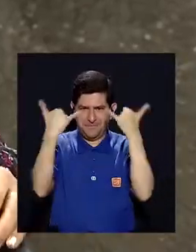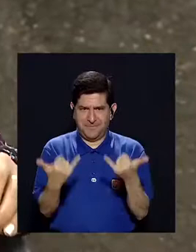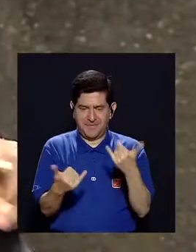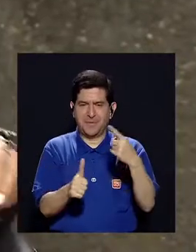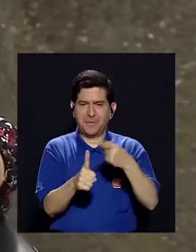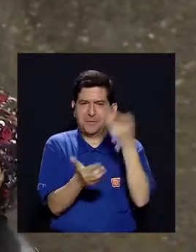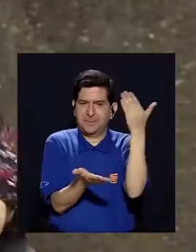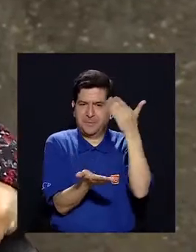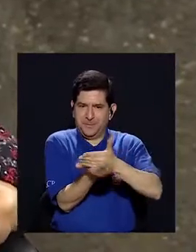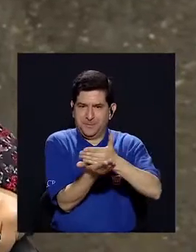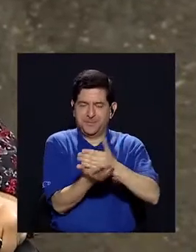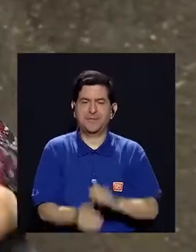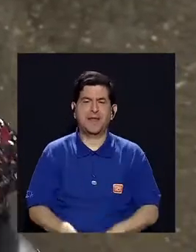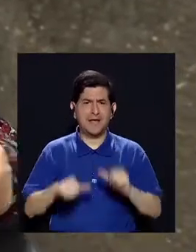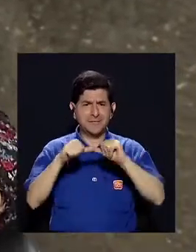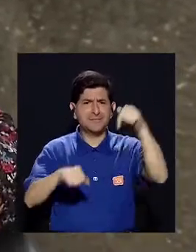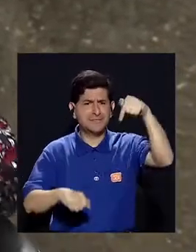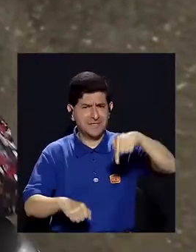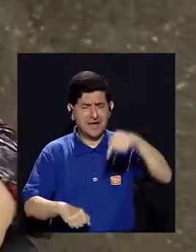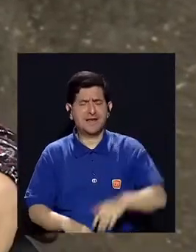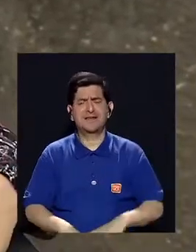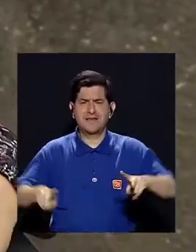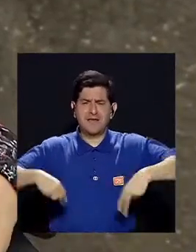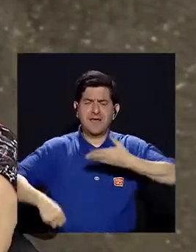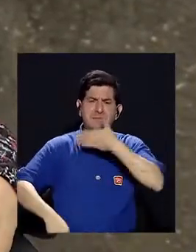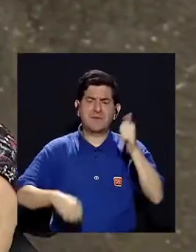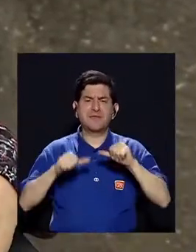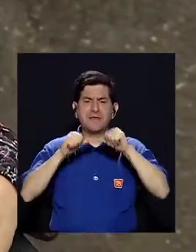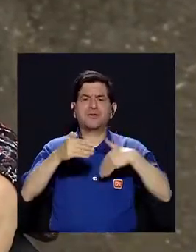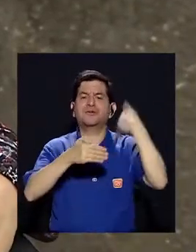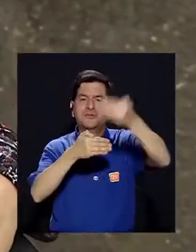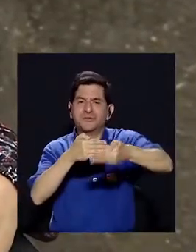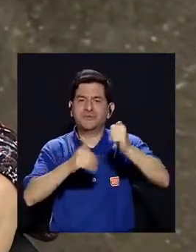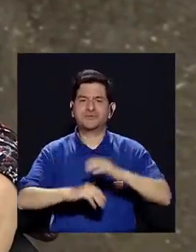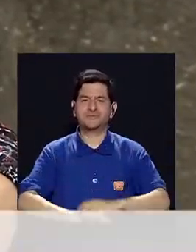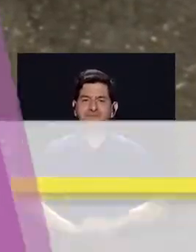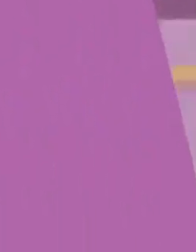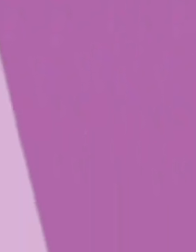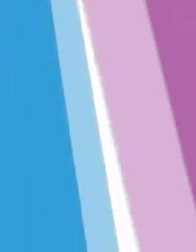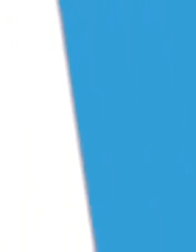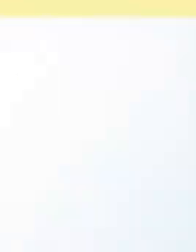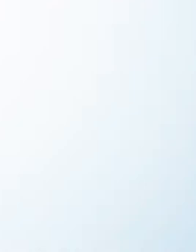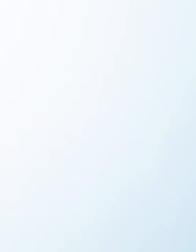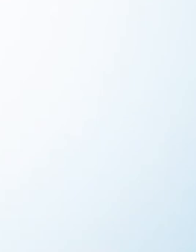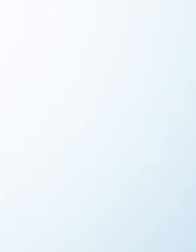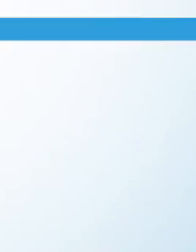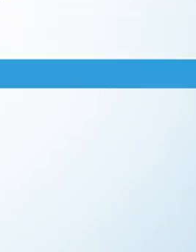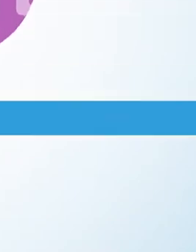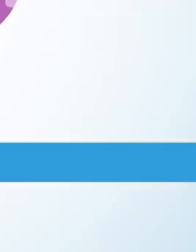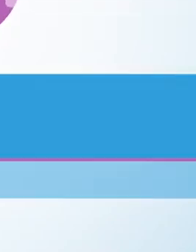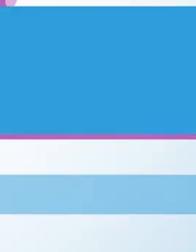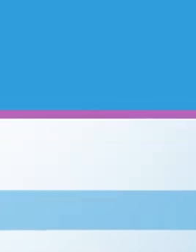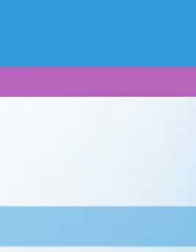hacer una primera pausa. Quédese con nosotros en Vivir Mejor y ya regresamos.